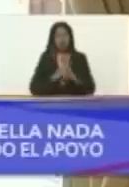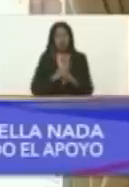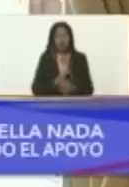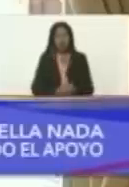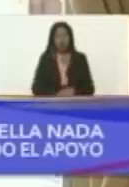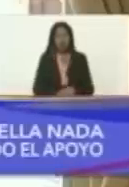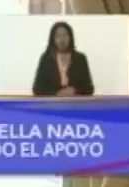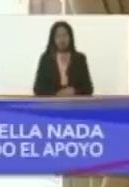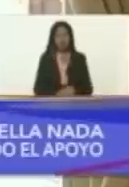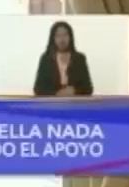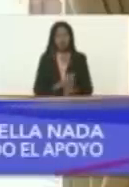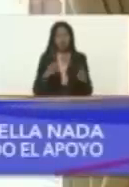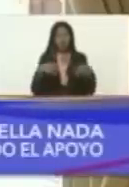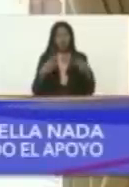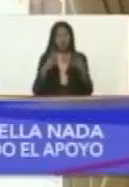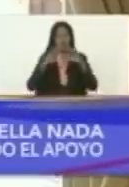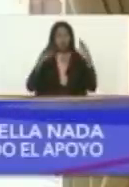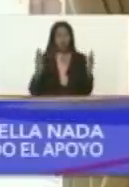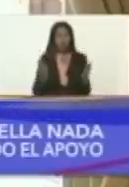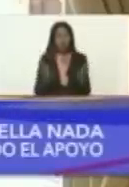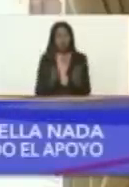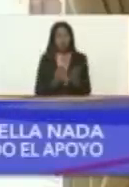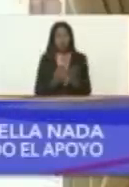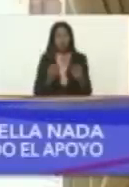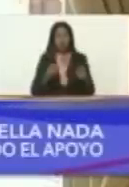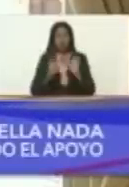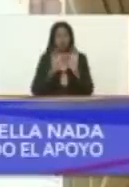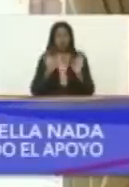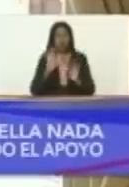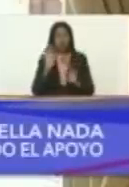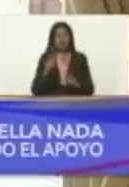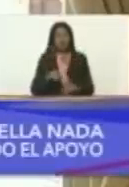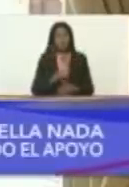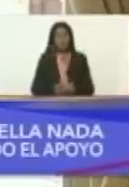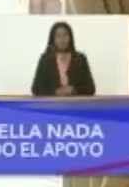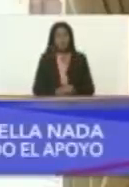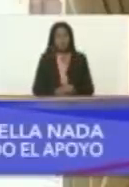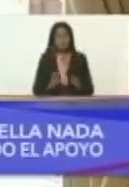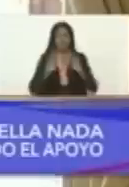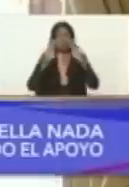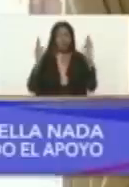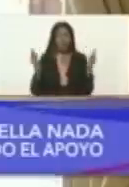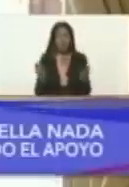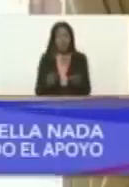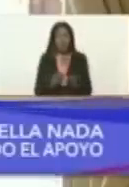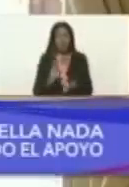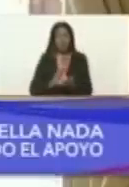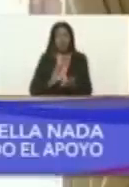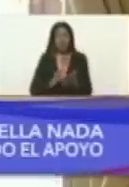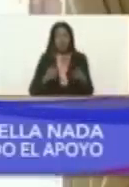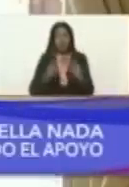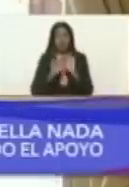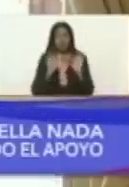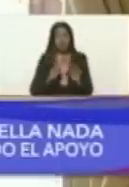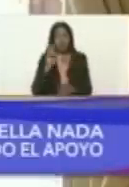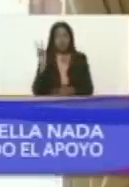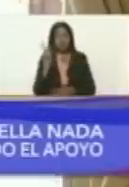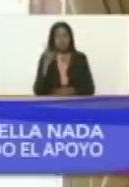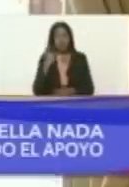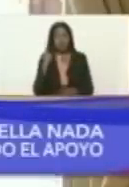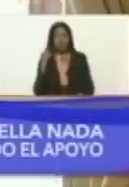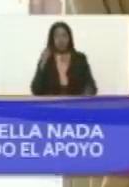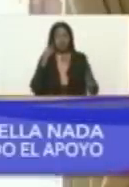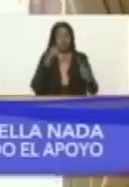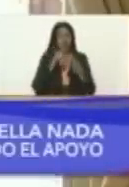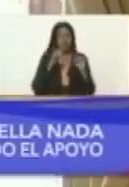con el nuevo mundo con el mundo multipolar con el mundo multicéntrico venezuela tiene un rumbo muy